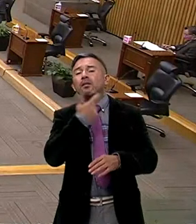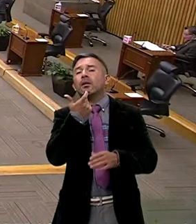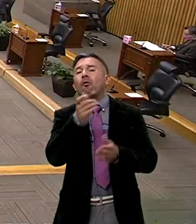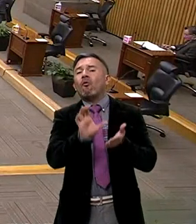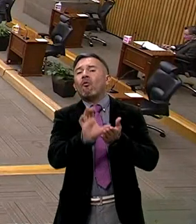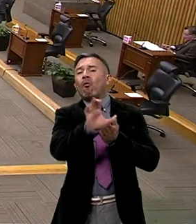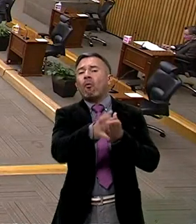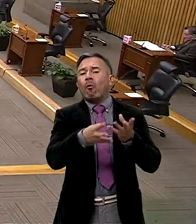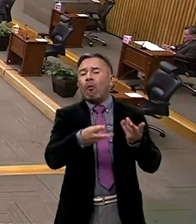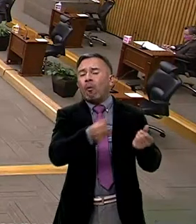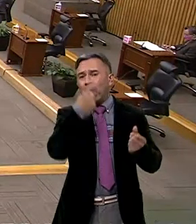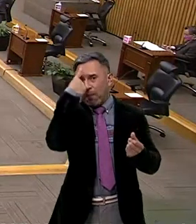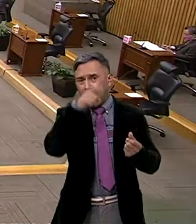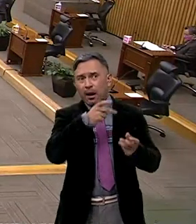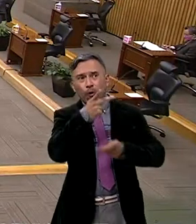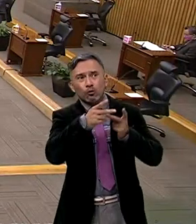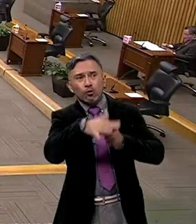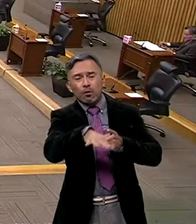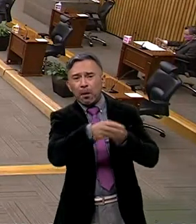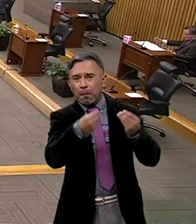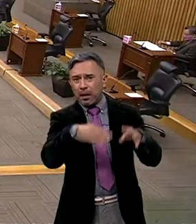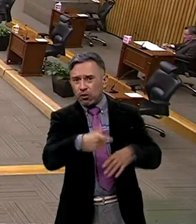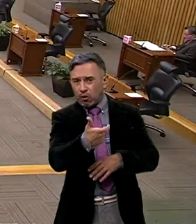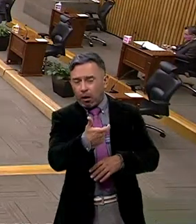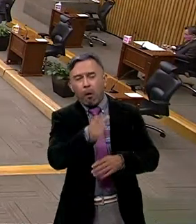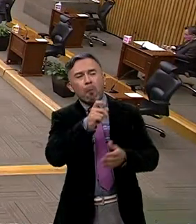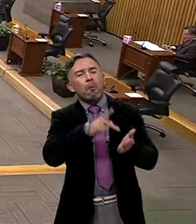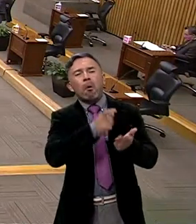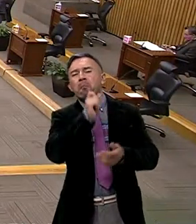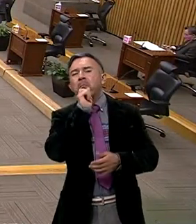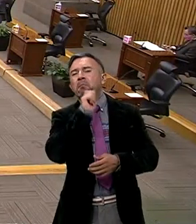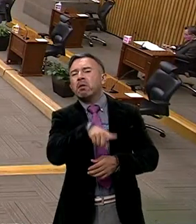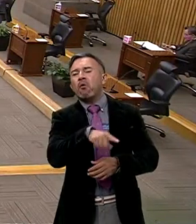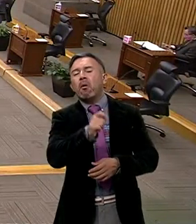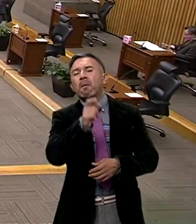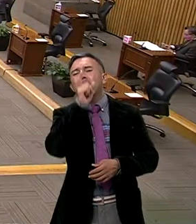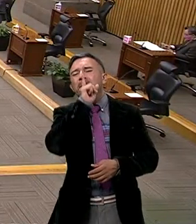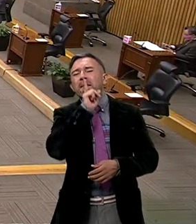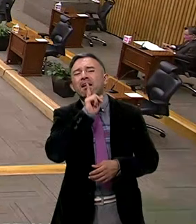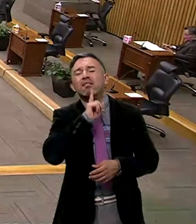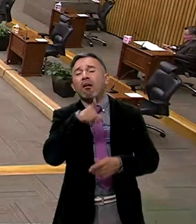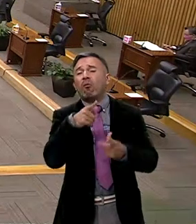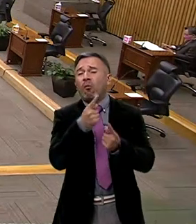la consulta y esto nuevamente con todo mal y caro